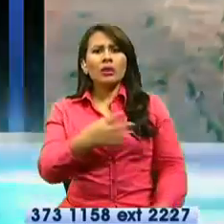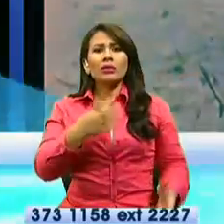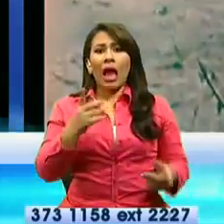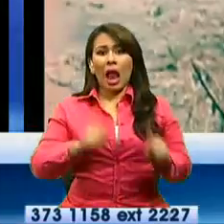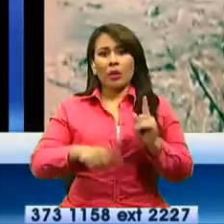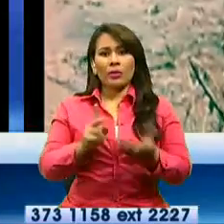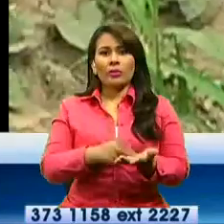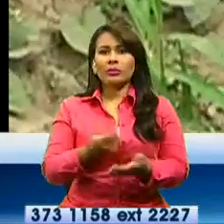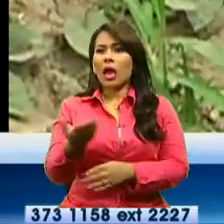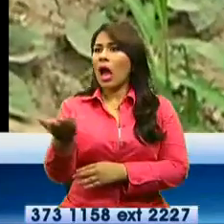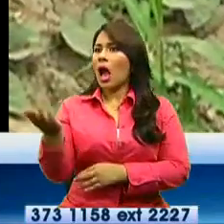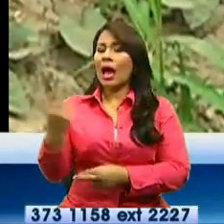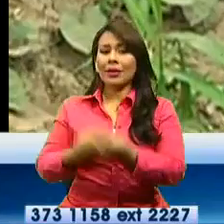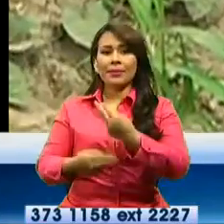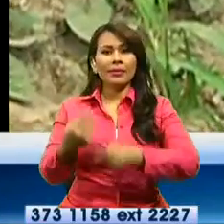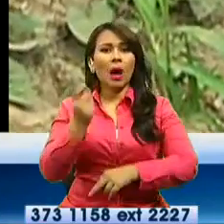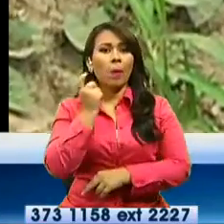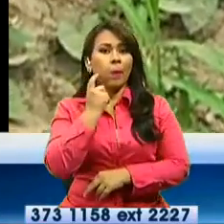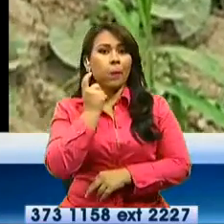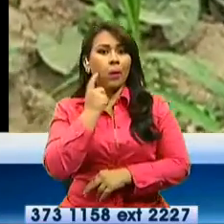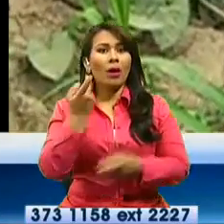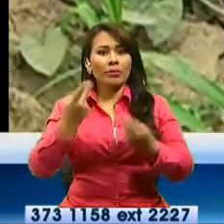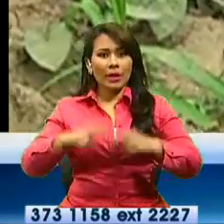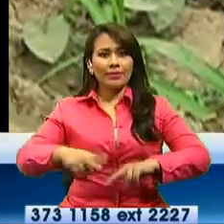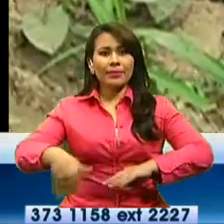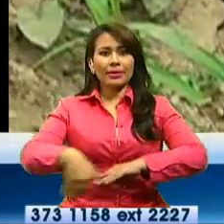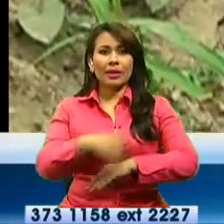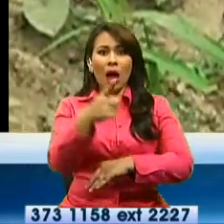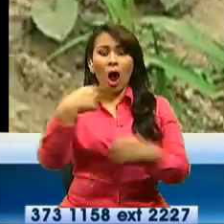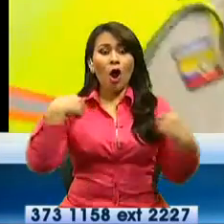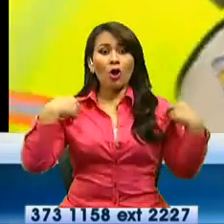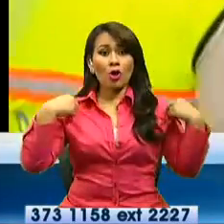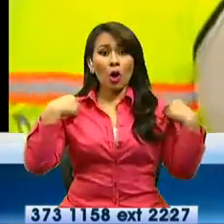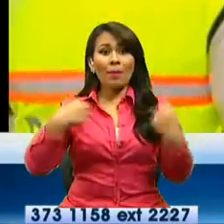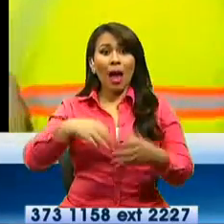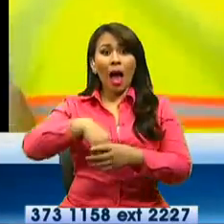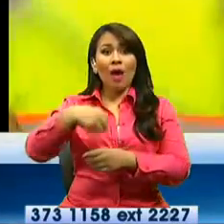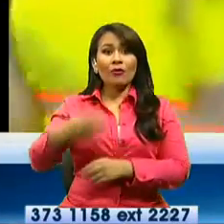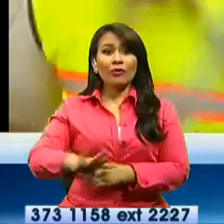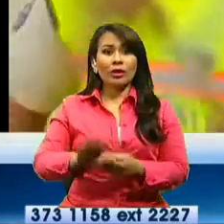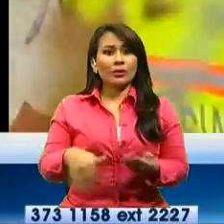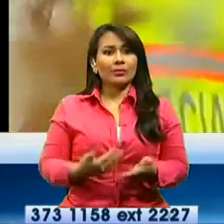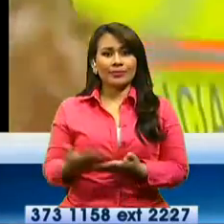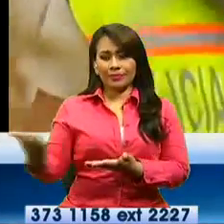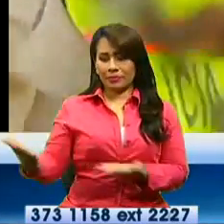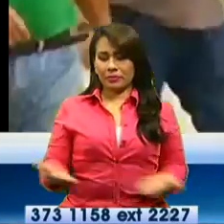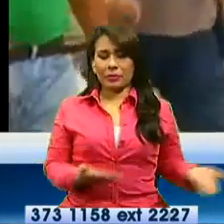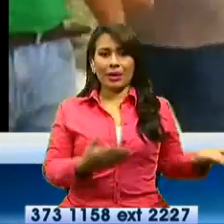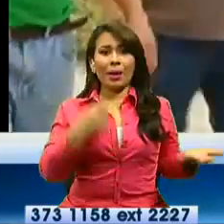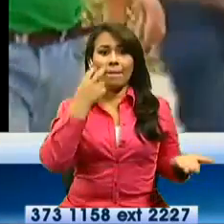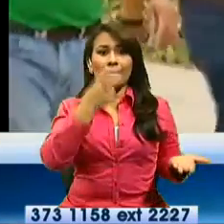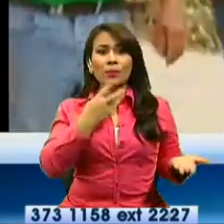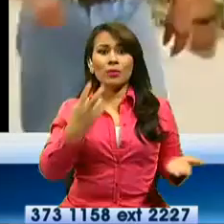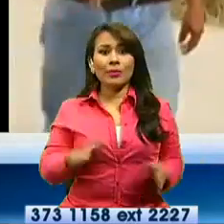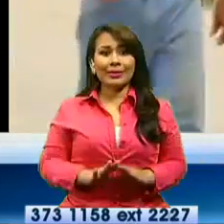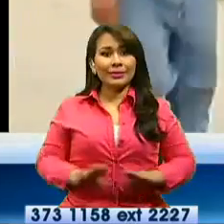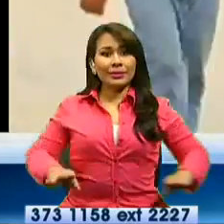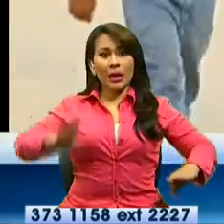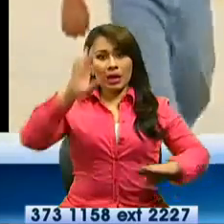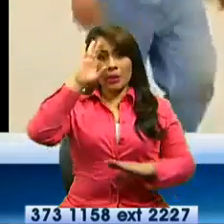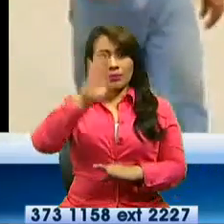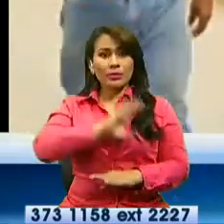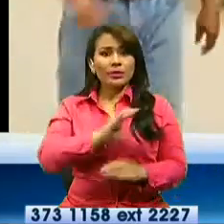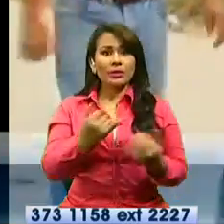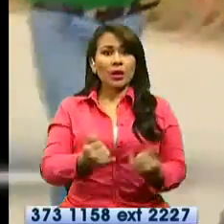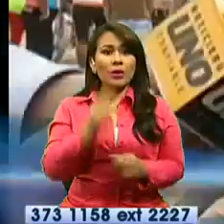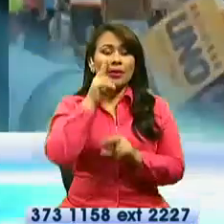vendiendo caramelo? A pocas cuadras encontraron un uniforme escolar que fue levantado como evidencia. El DINASED está